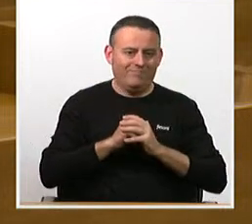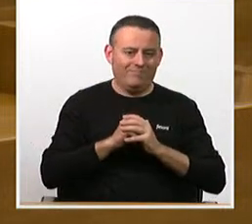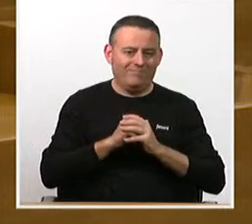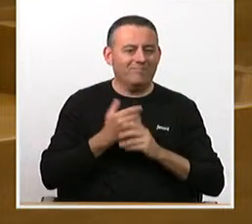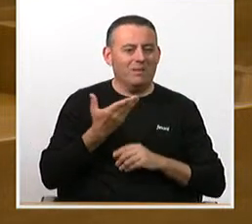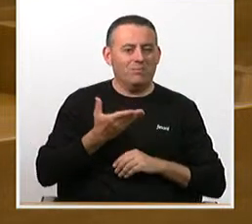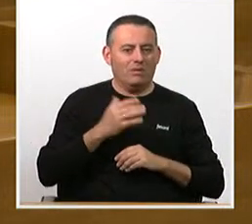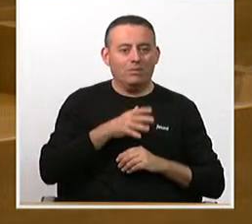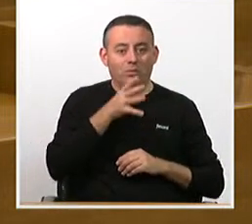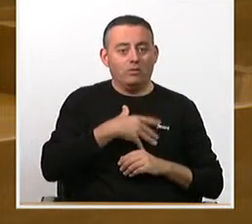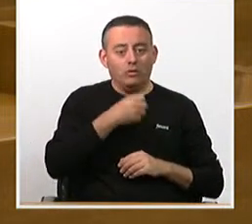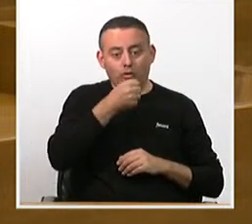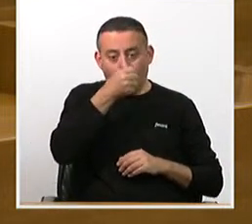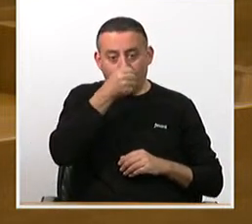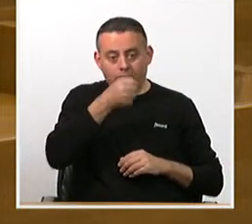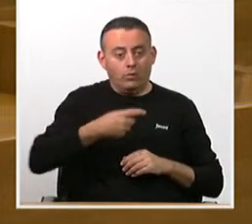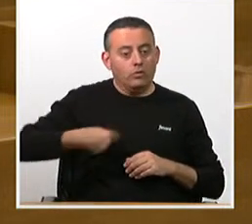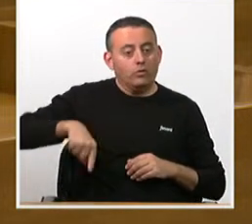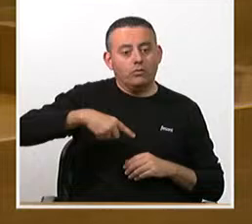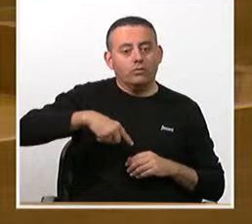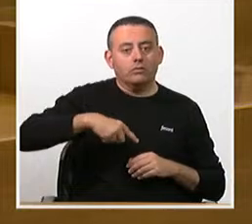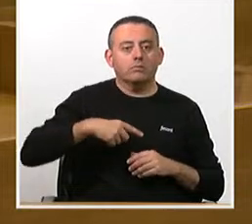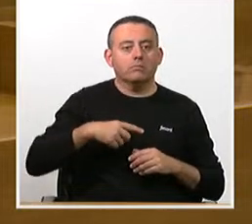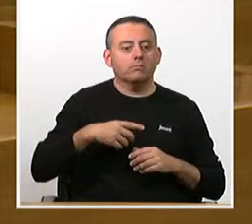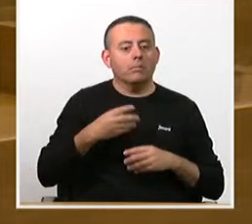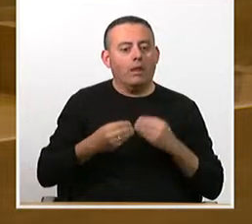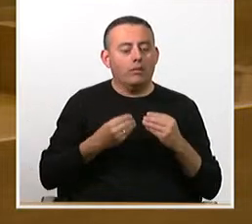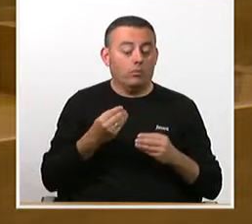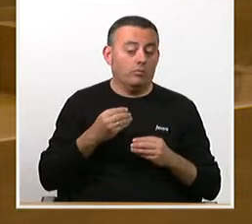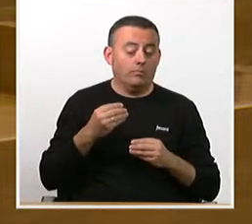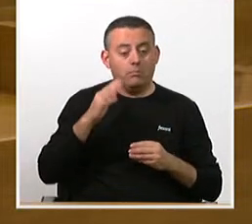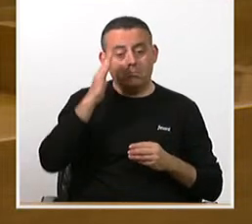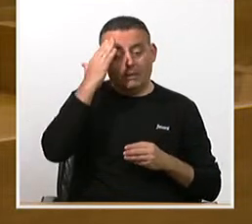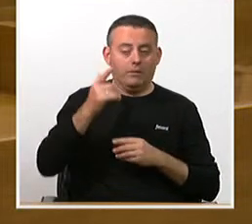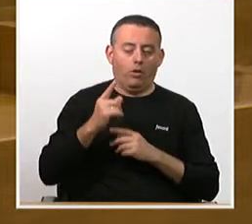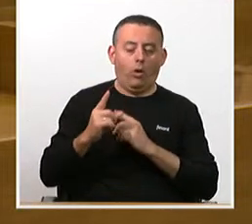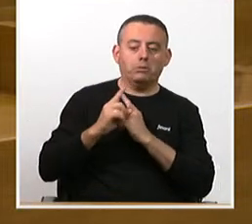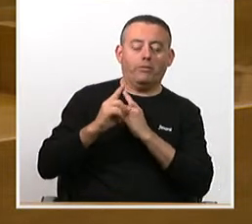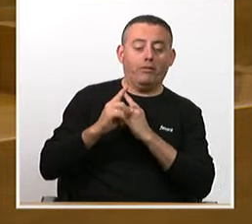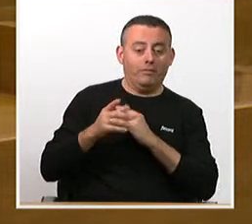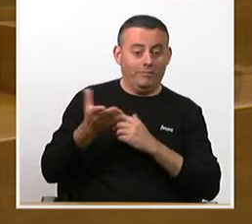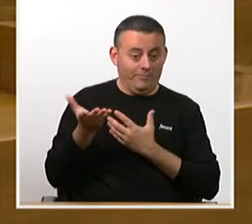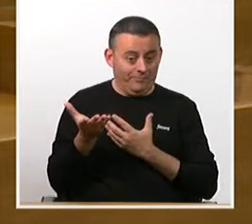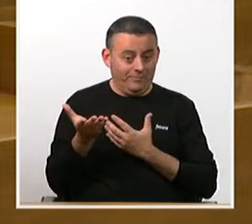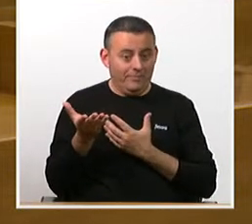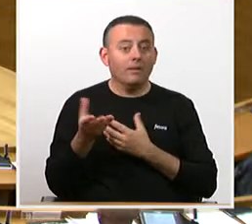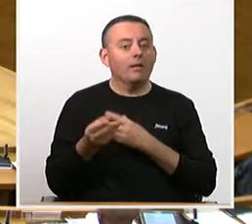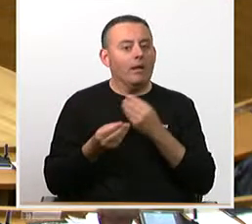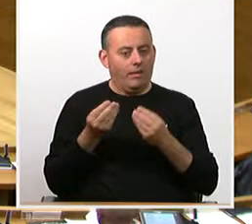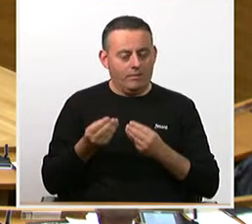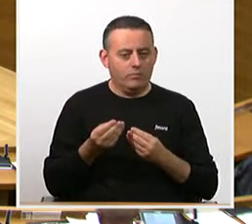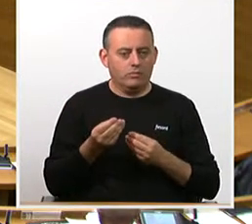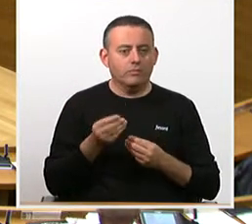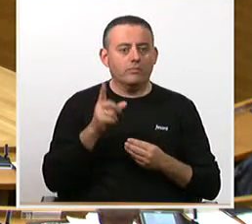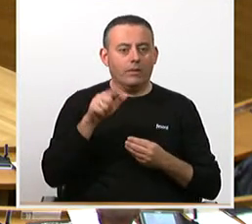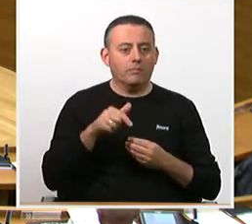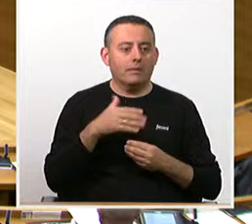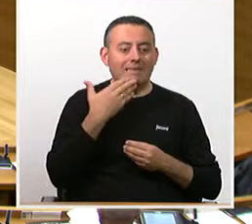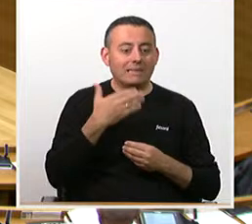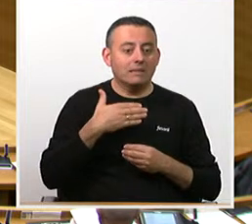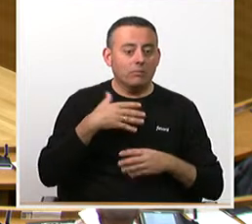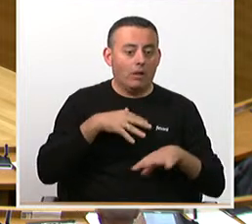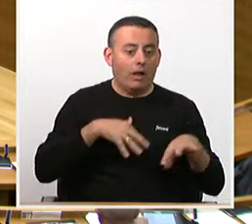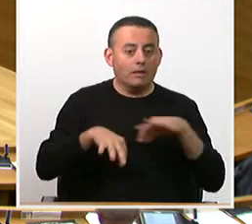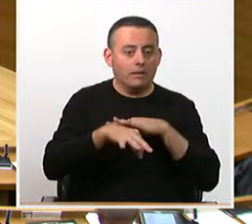va a hacer el partido socialista como principal partido de la oposición y por tanto como la alternativa de gobierno que somos la